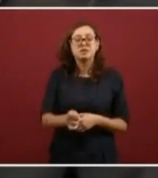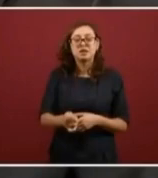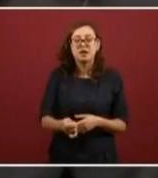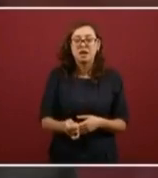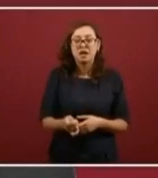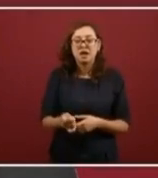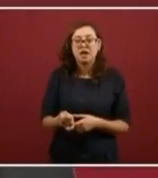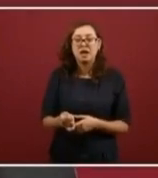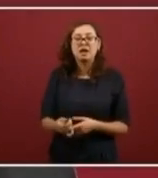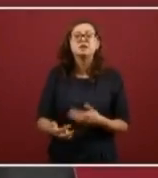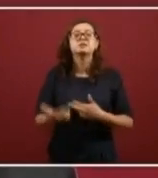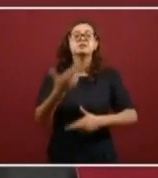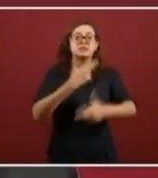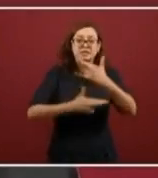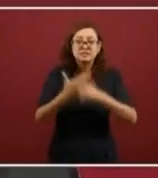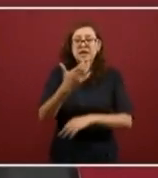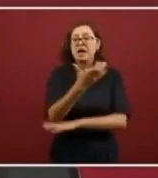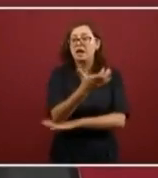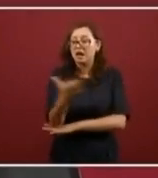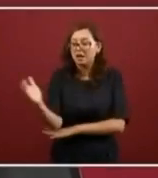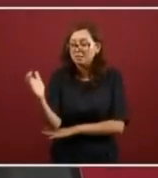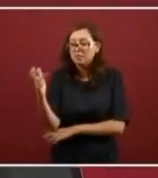sin corrupción,